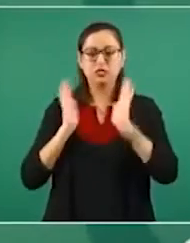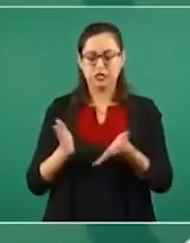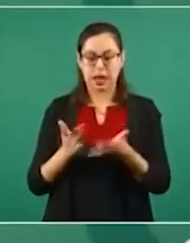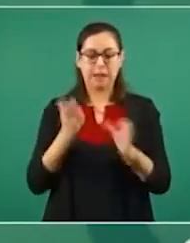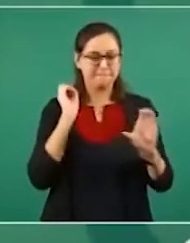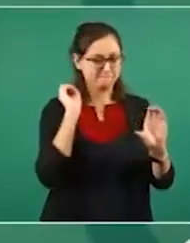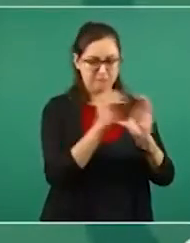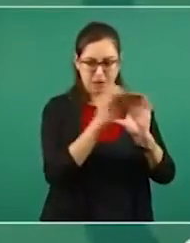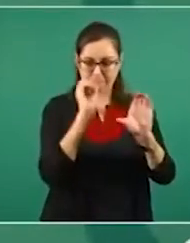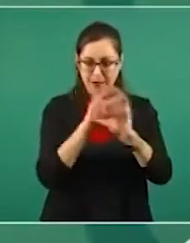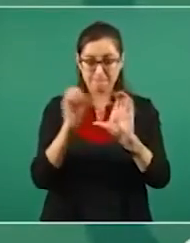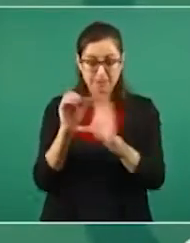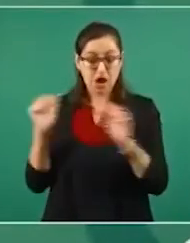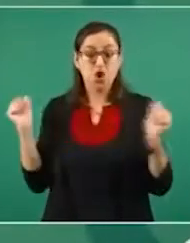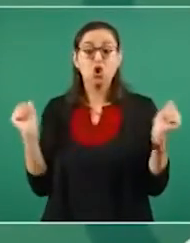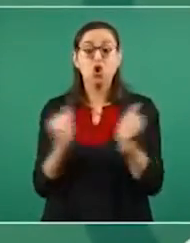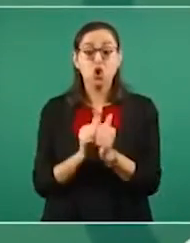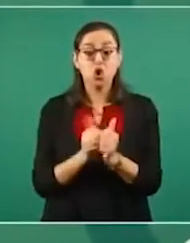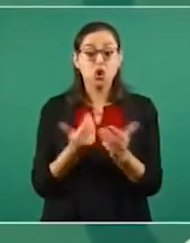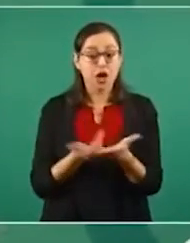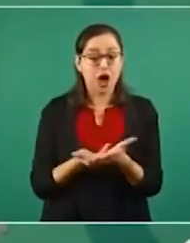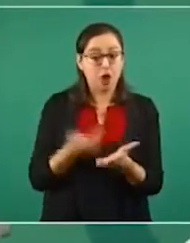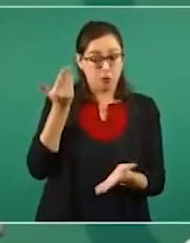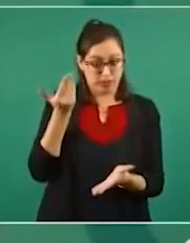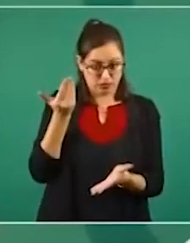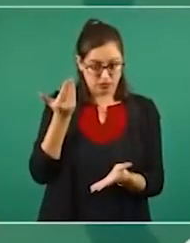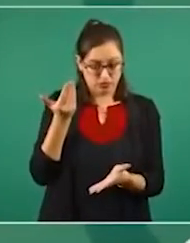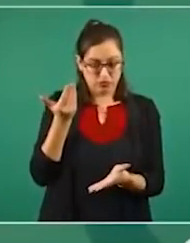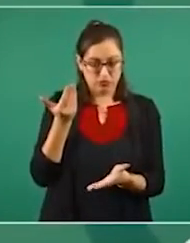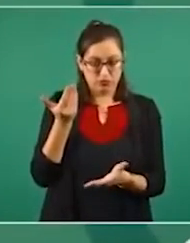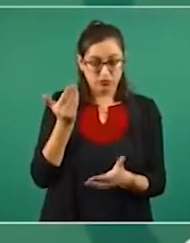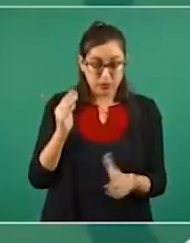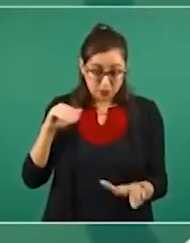aumento del 15%. Y viene otro aumento,